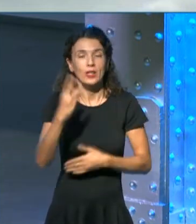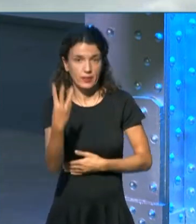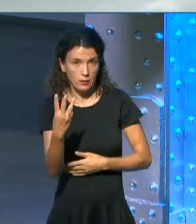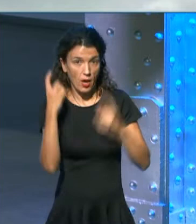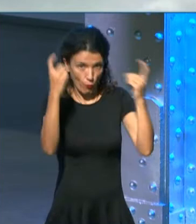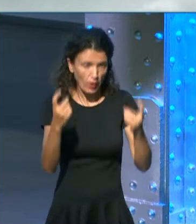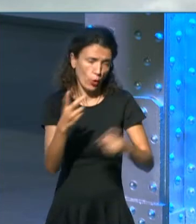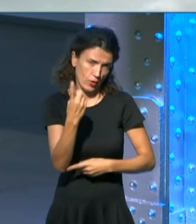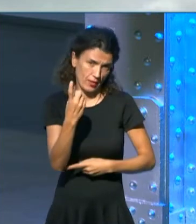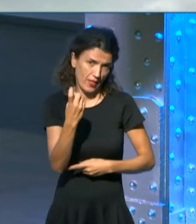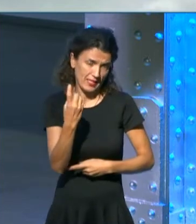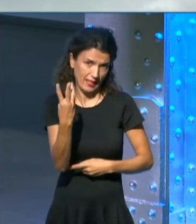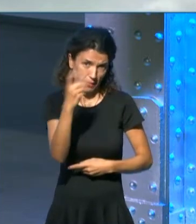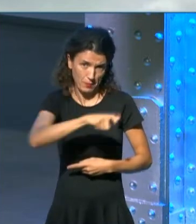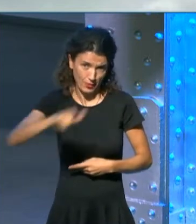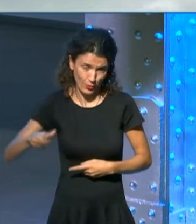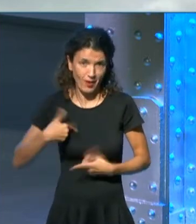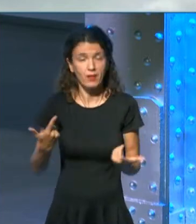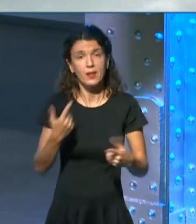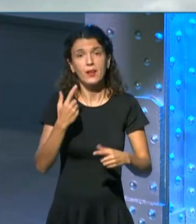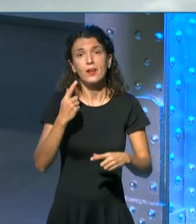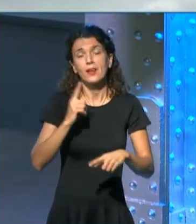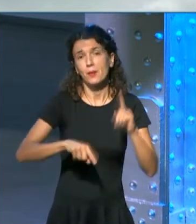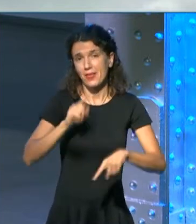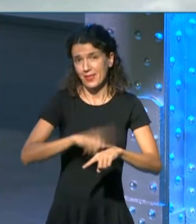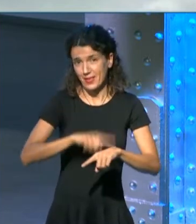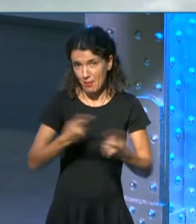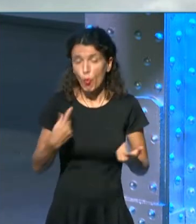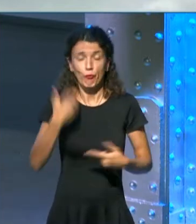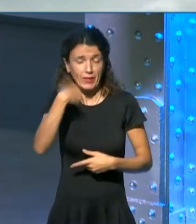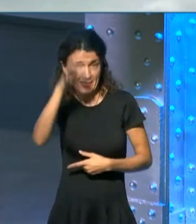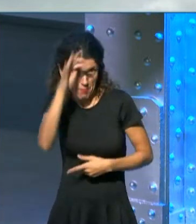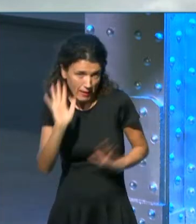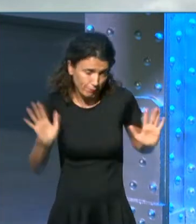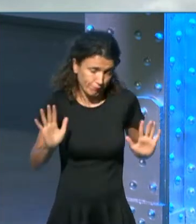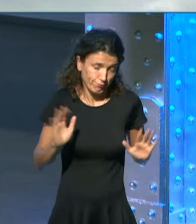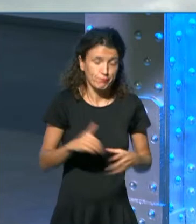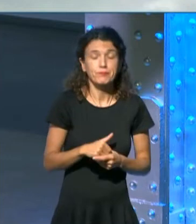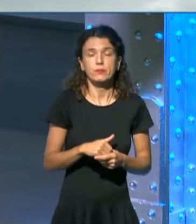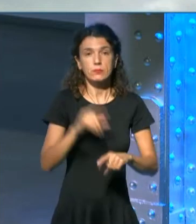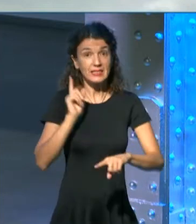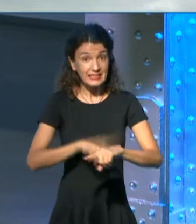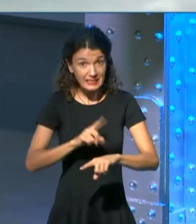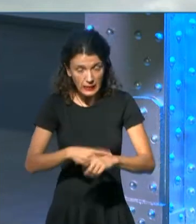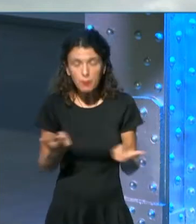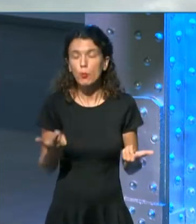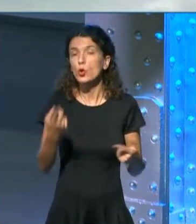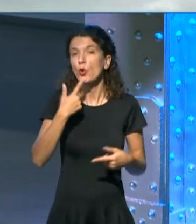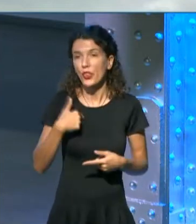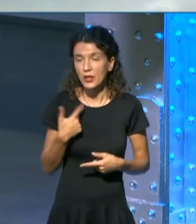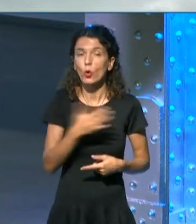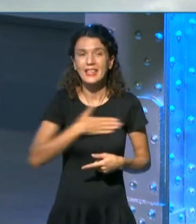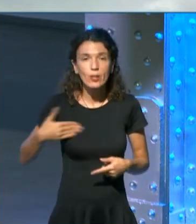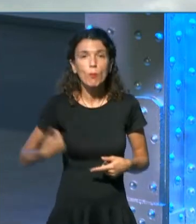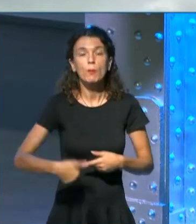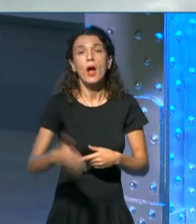vamos a dedicar. 3. Y a ratos. Y fines de semana. El tiempo, pues él nos dijo, esto lo quiero en